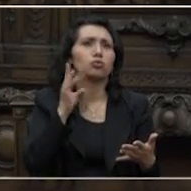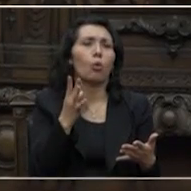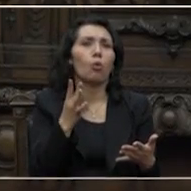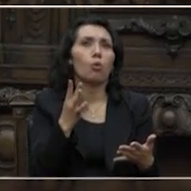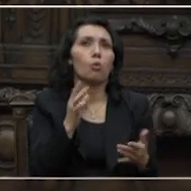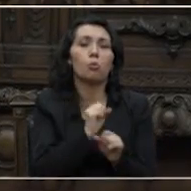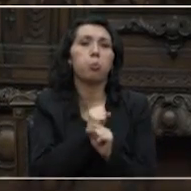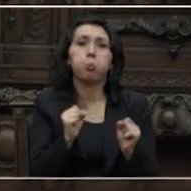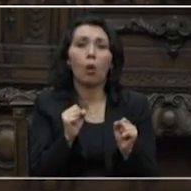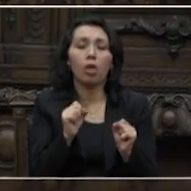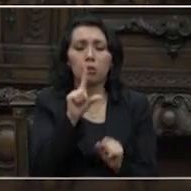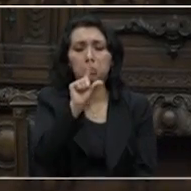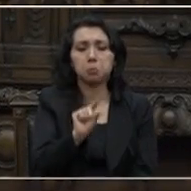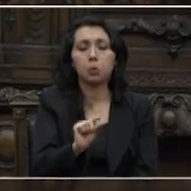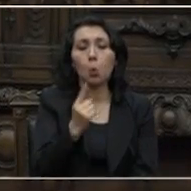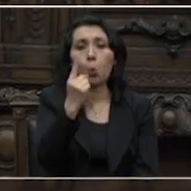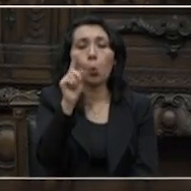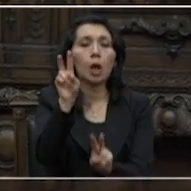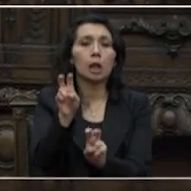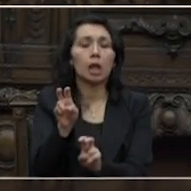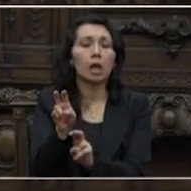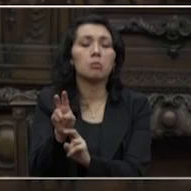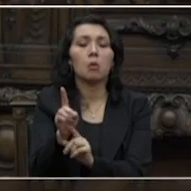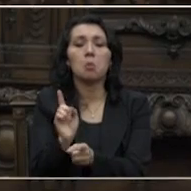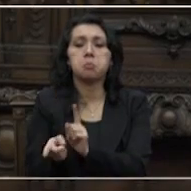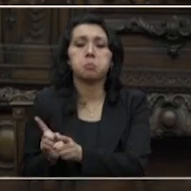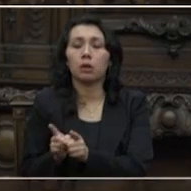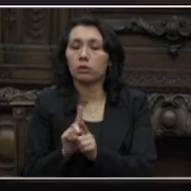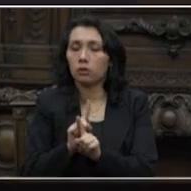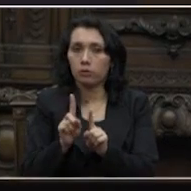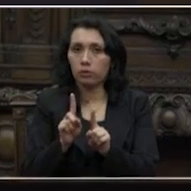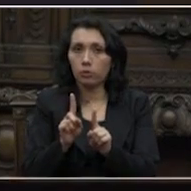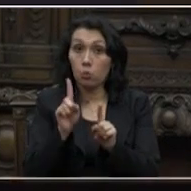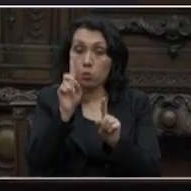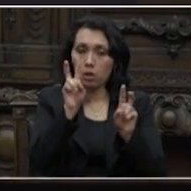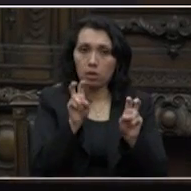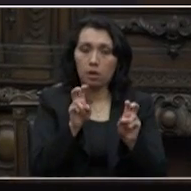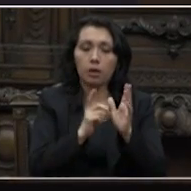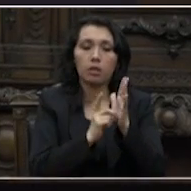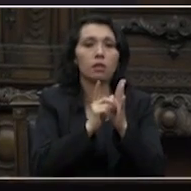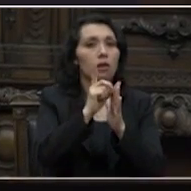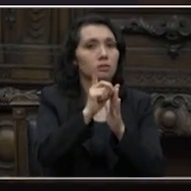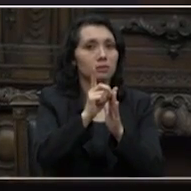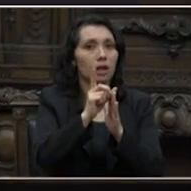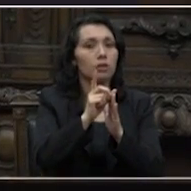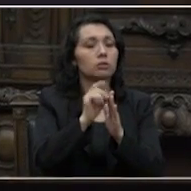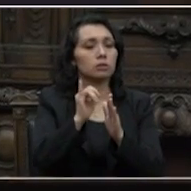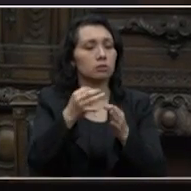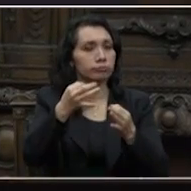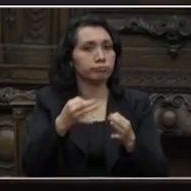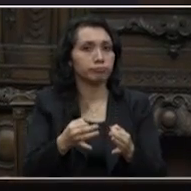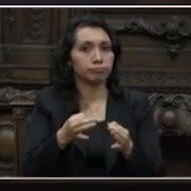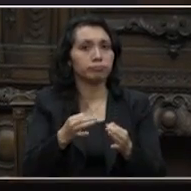no se puede reducir a un tema operativo, sino a un tema de desarrollo y de